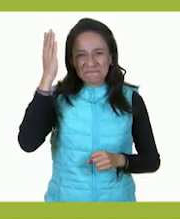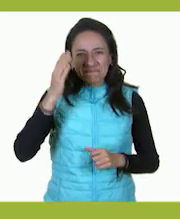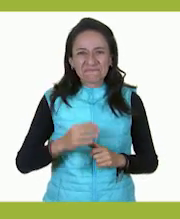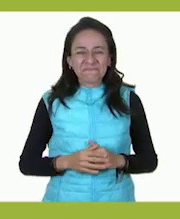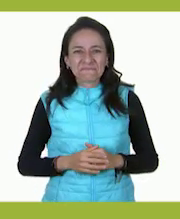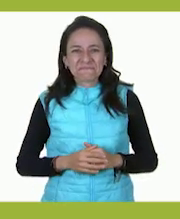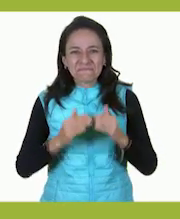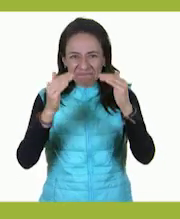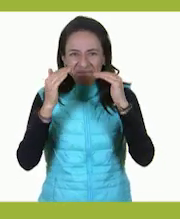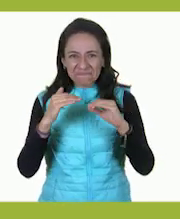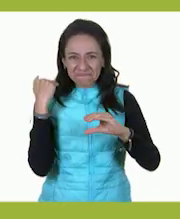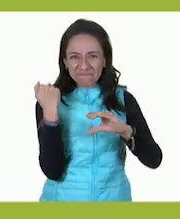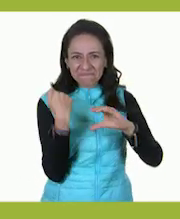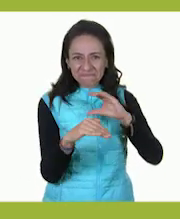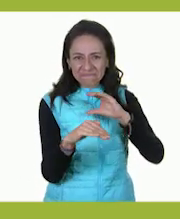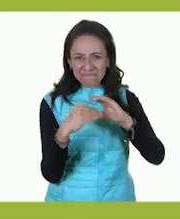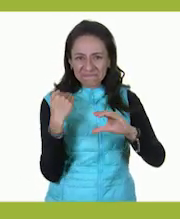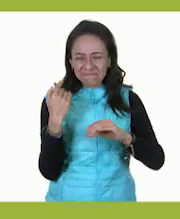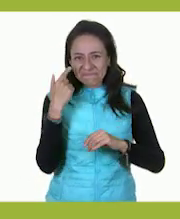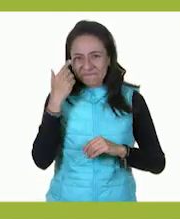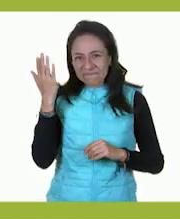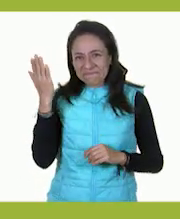sep.gob.mx. Correo